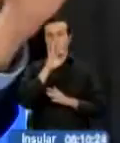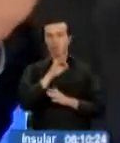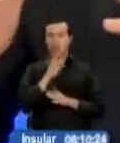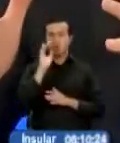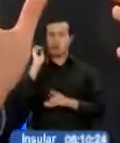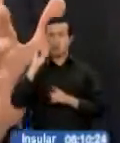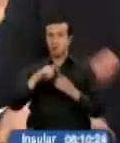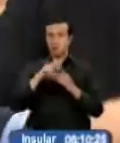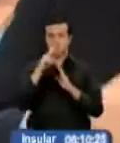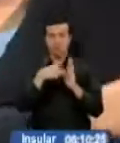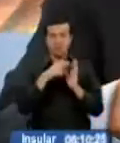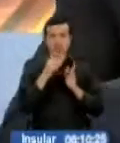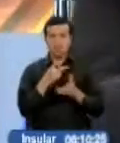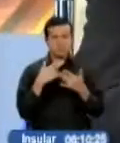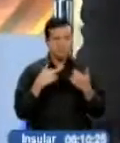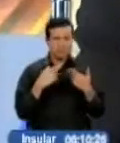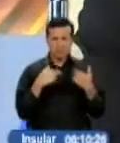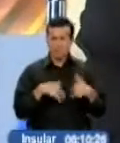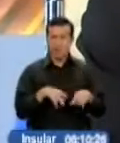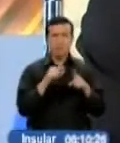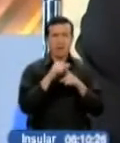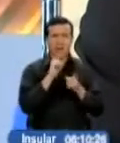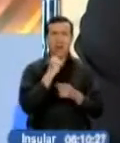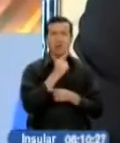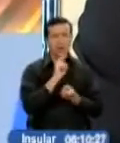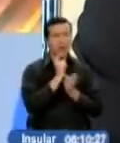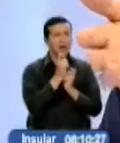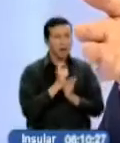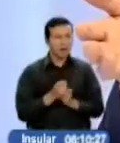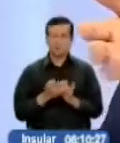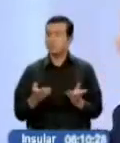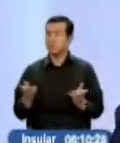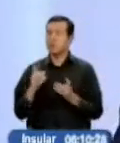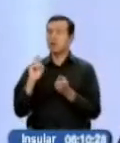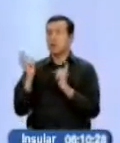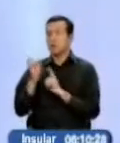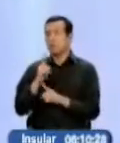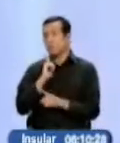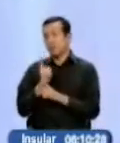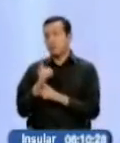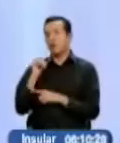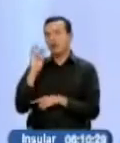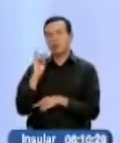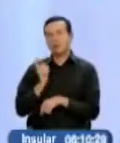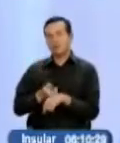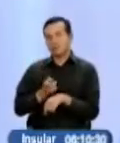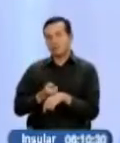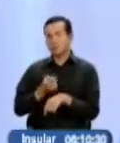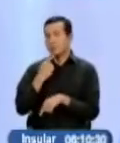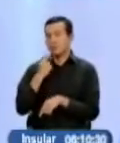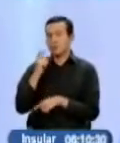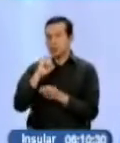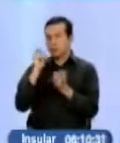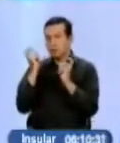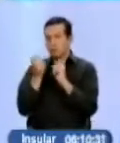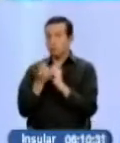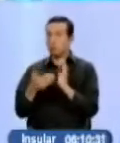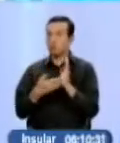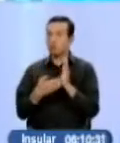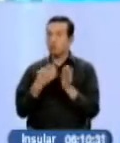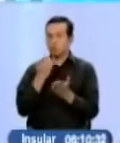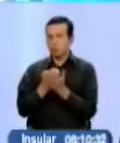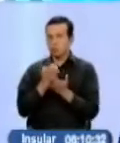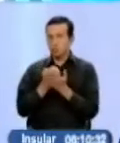equivoco, al año 2016 y seguimos hablando de cambio. Claro, seguimos hablando de cambio, pero ahora es muy concreto. Tenemos que cambiar el modelo